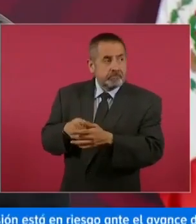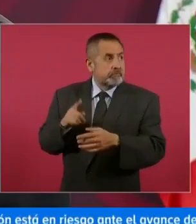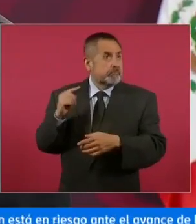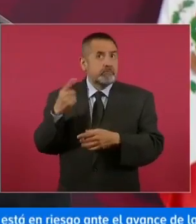cambio